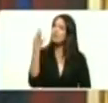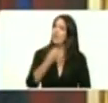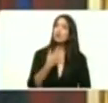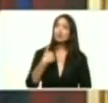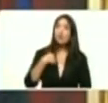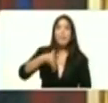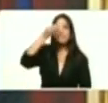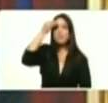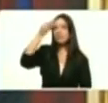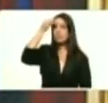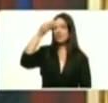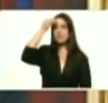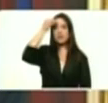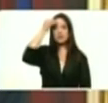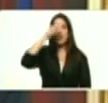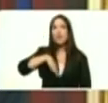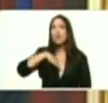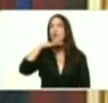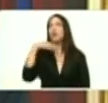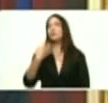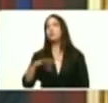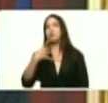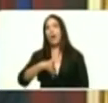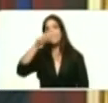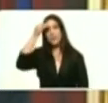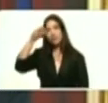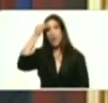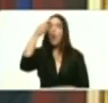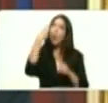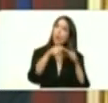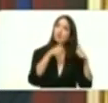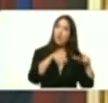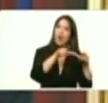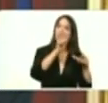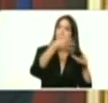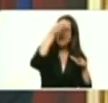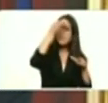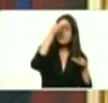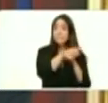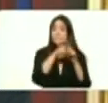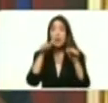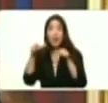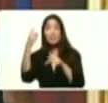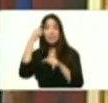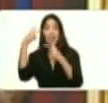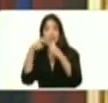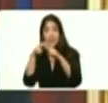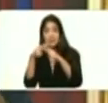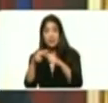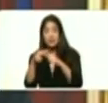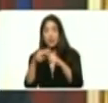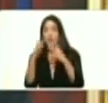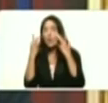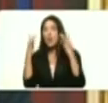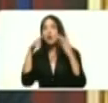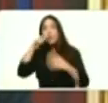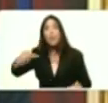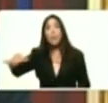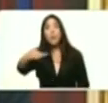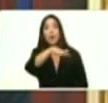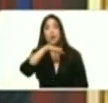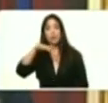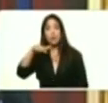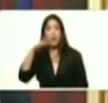ahí aprendí más que en cualquier otro espacio, en donde he aprendido también y he compartido, pero allí, la sabiduría de un pueblo